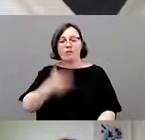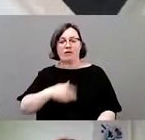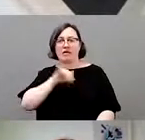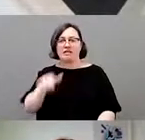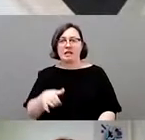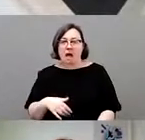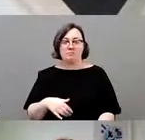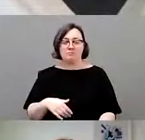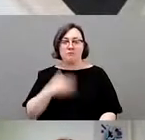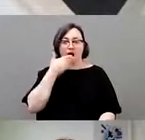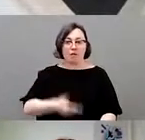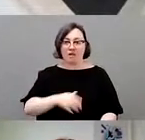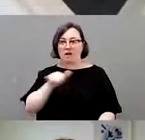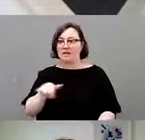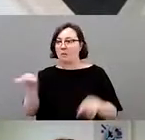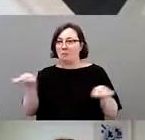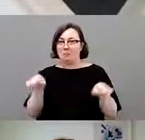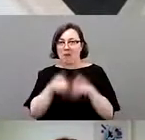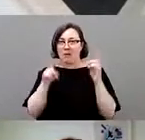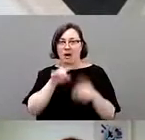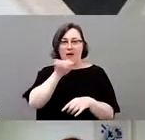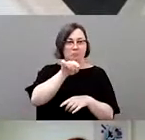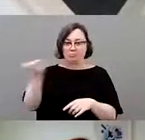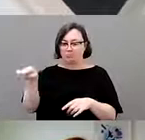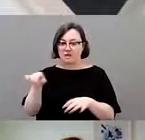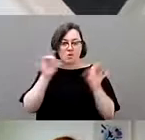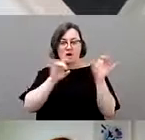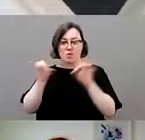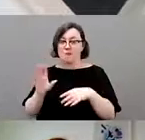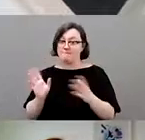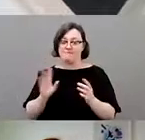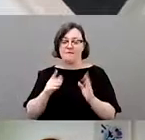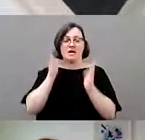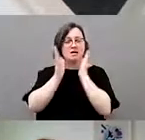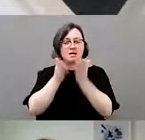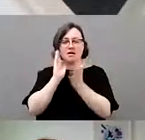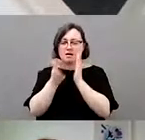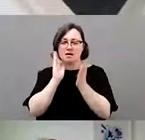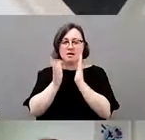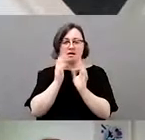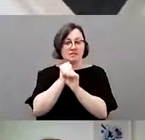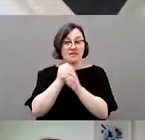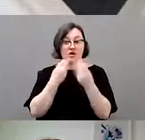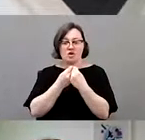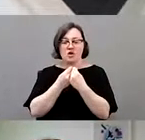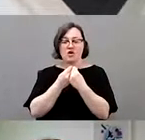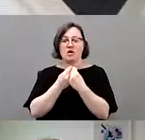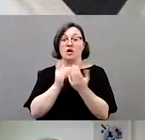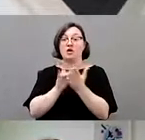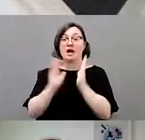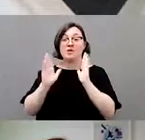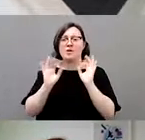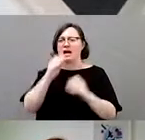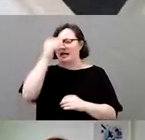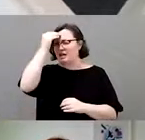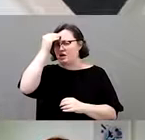igual aburrido que cansado, le daba igual una cosa que otra. Entonces a veces trabajábamos en casa después de la sesión, esto es durante la época yo creo